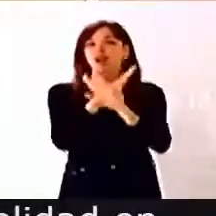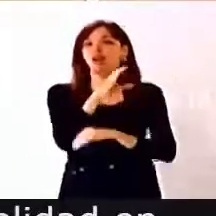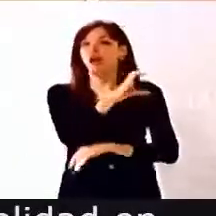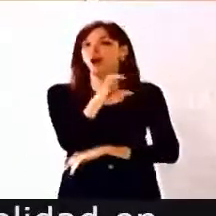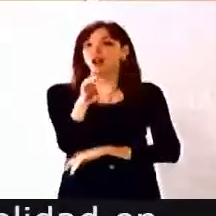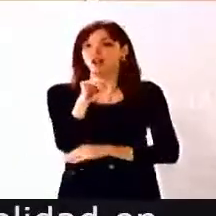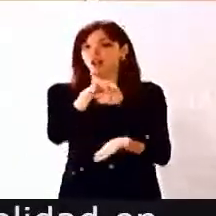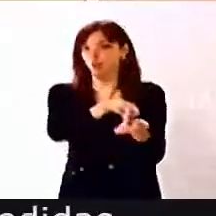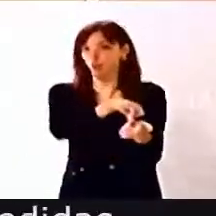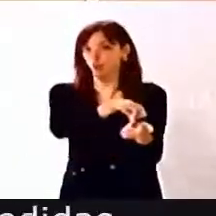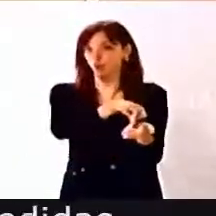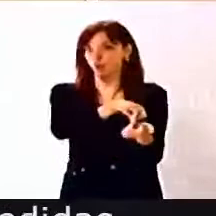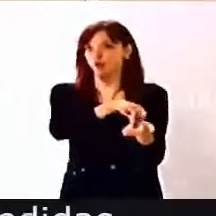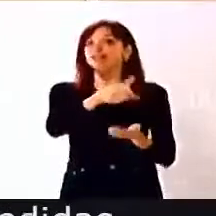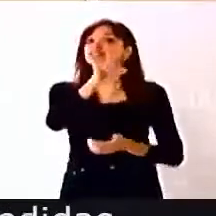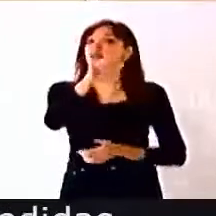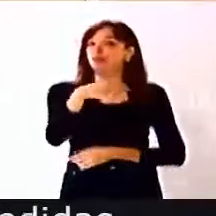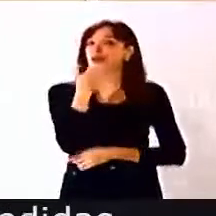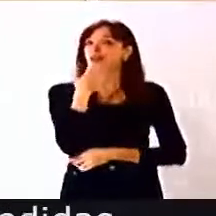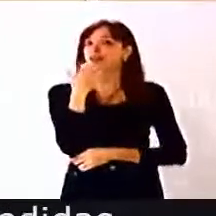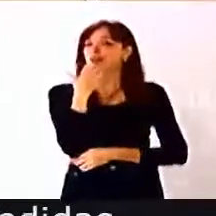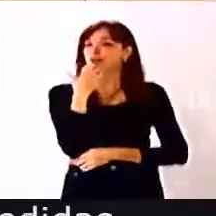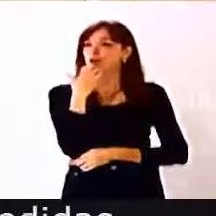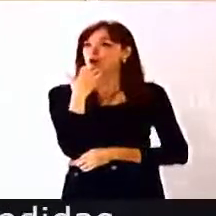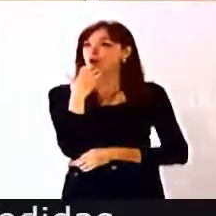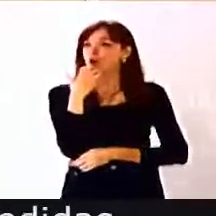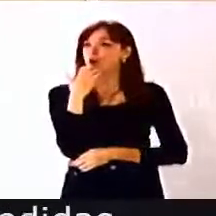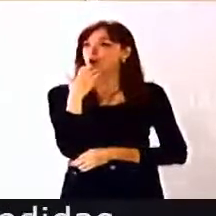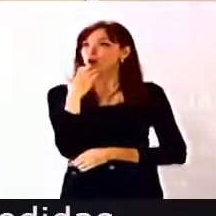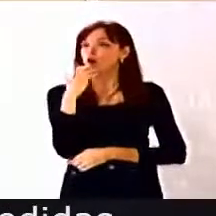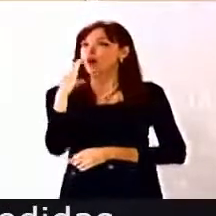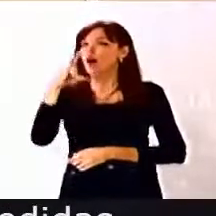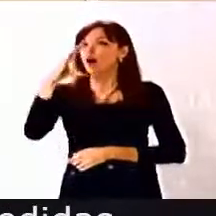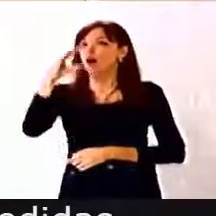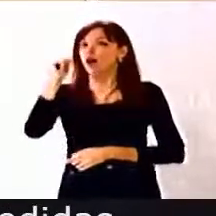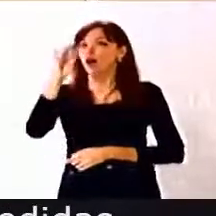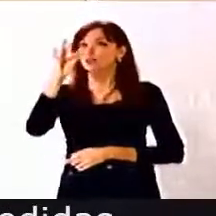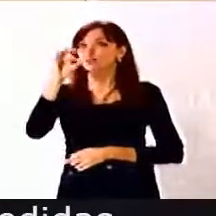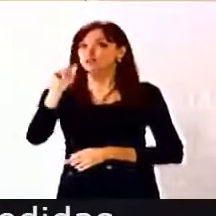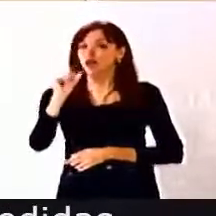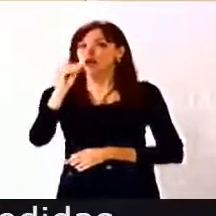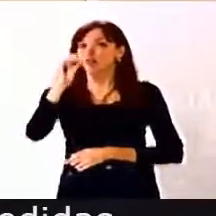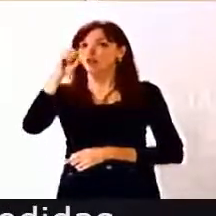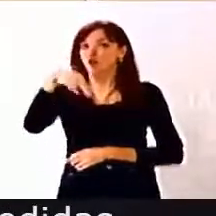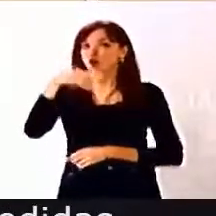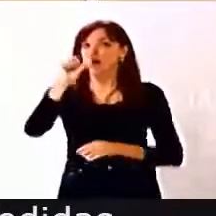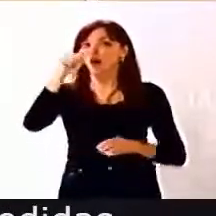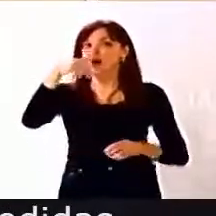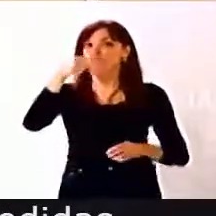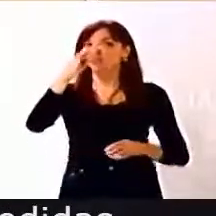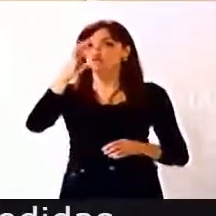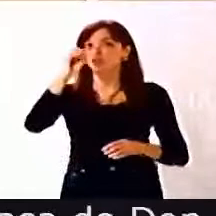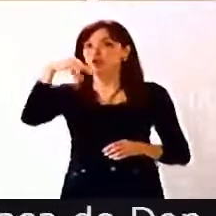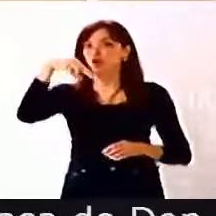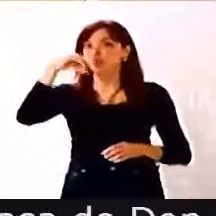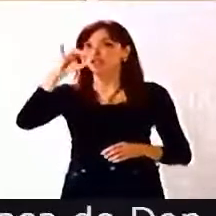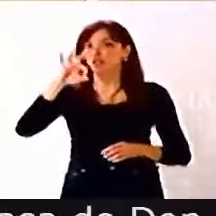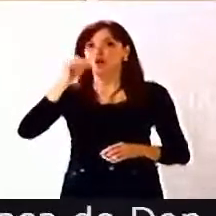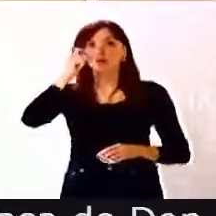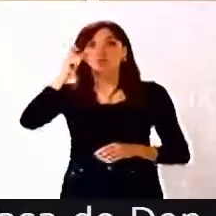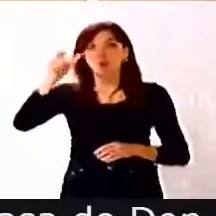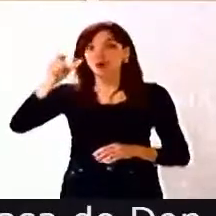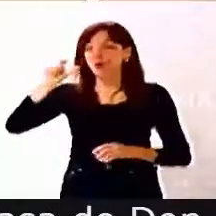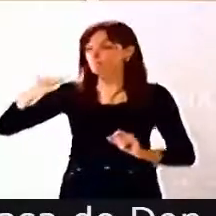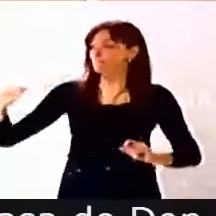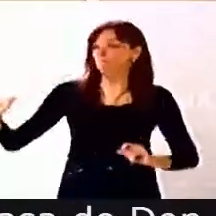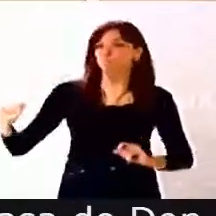Cáceres, poníamos el ejemplo de Casas de Don Antonio. Casas de Don Antonio es la población en este momento que